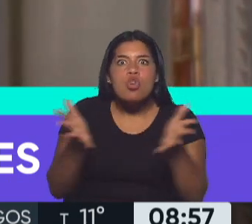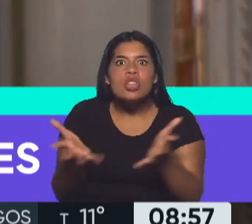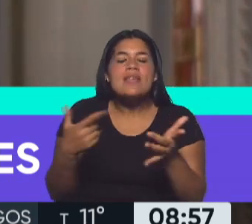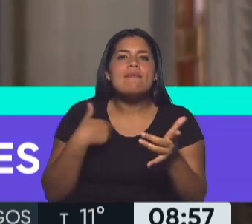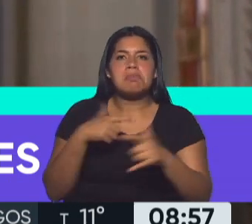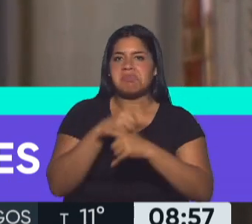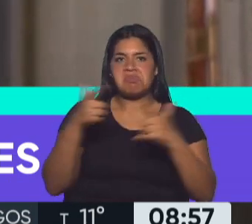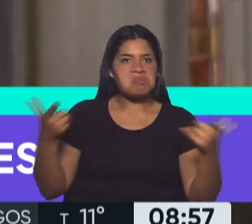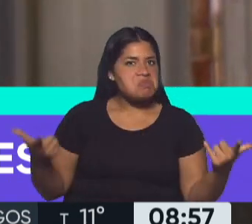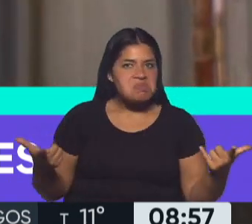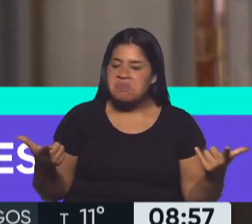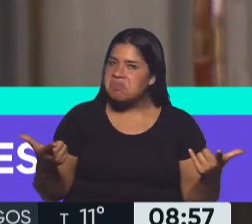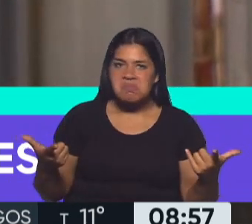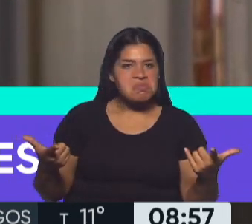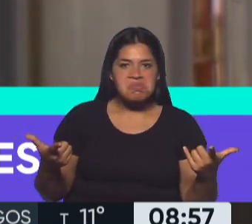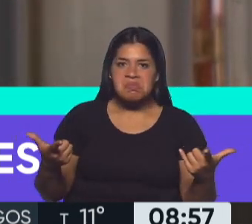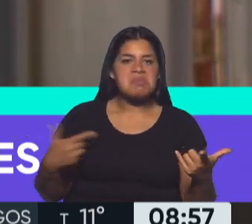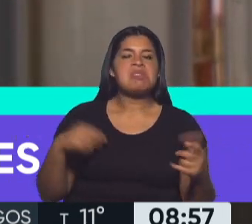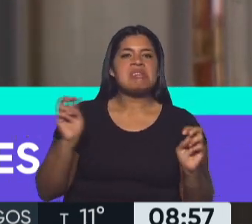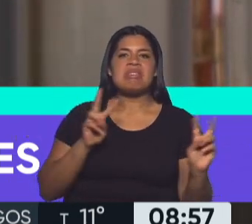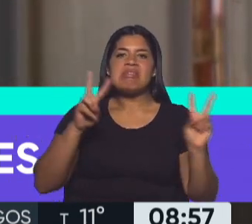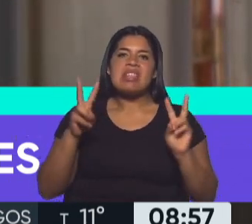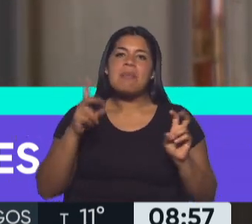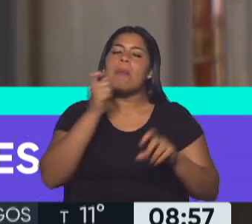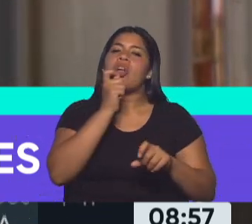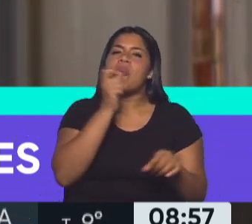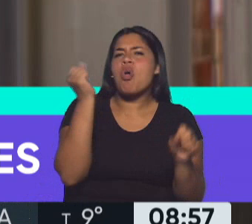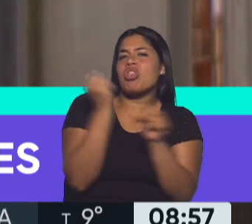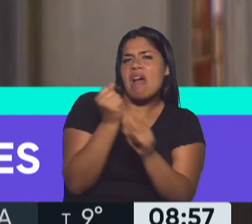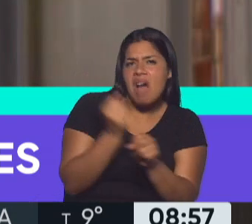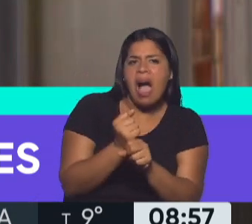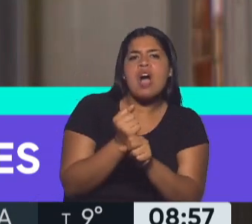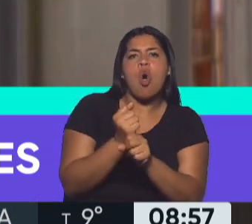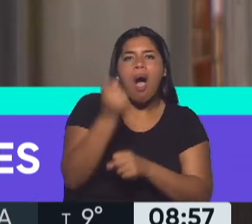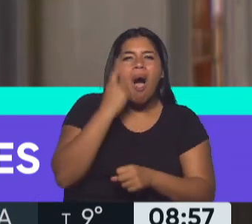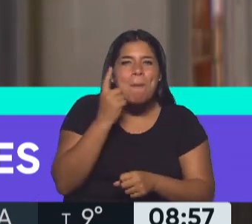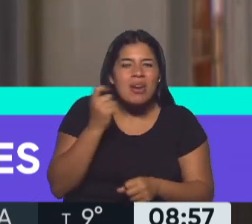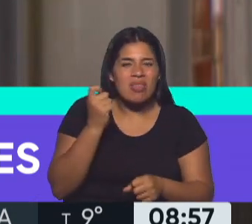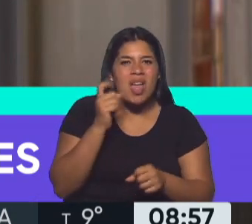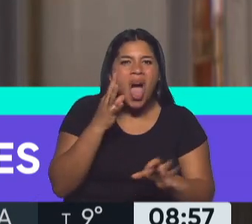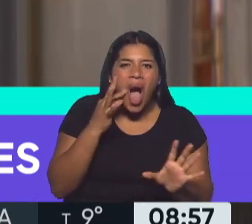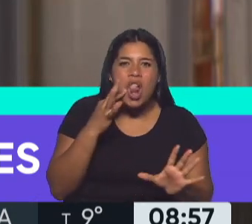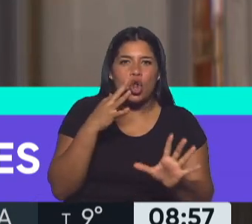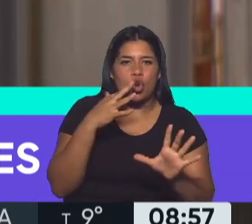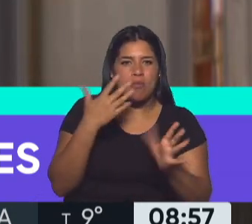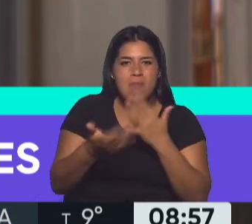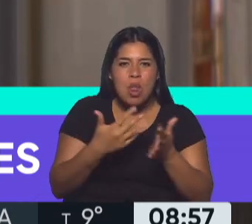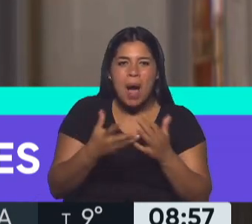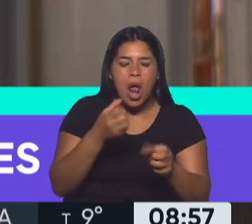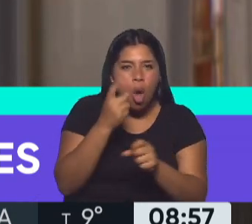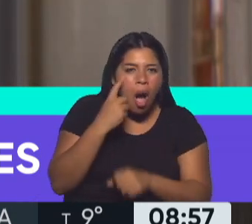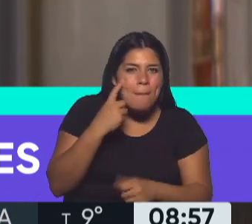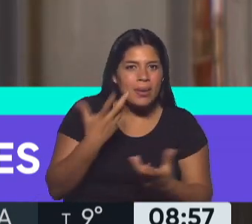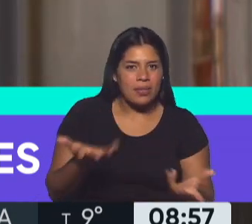algunos algunas cuestiones del trabajo, de oficios, un tiempo para escuchar a los jóvenes, también